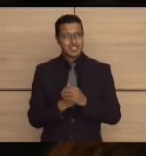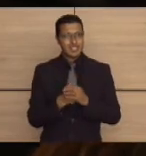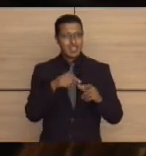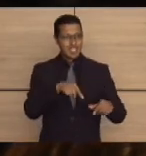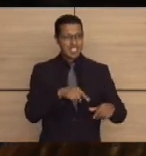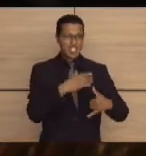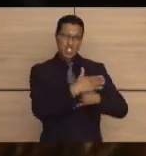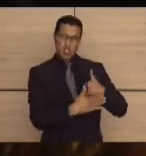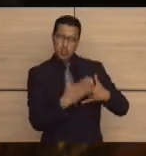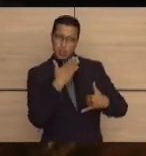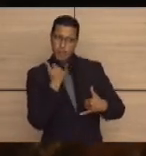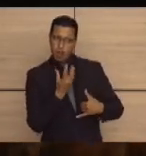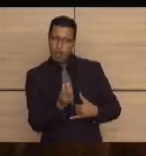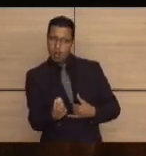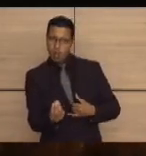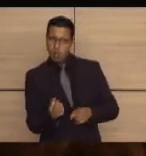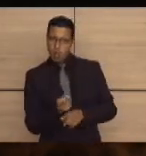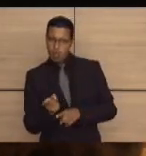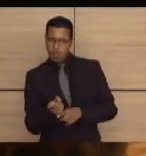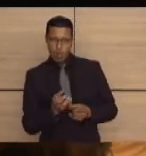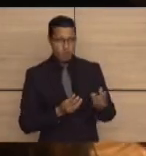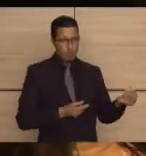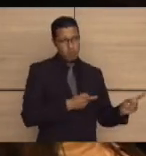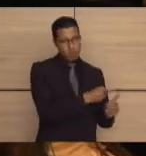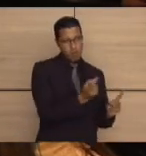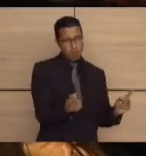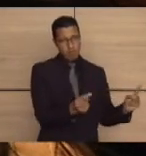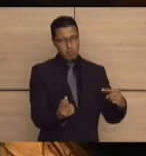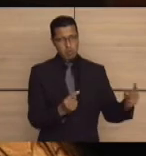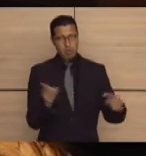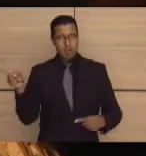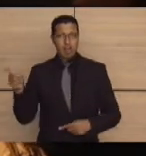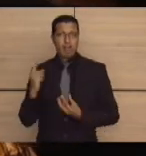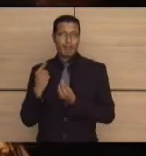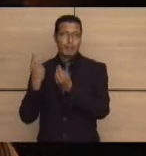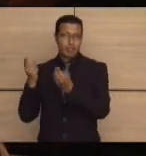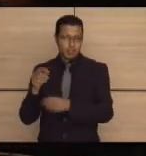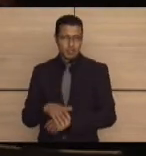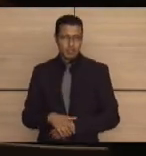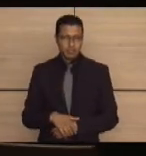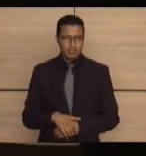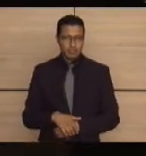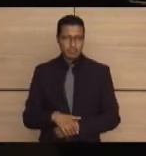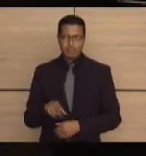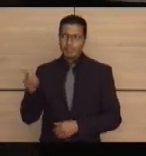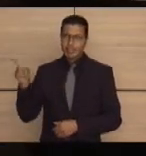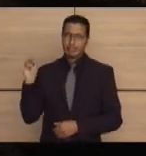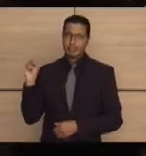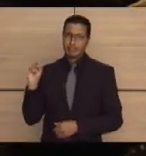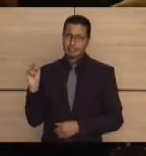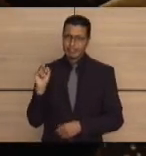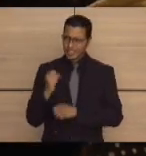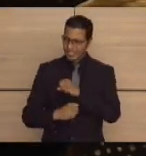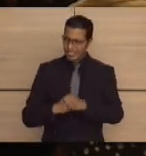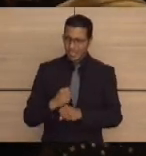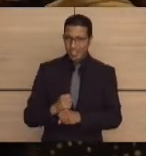a odiar al otro medio, ¿no? Y yo creo que si algo nos ha debilitado desde hace muchos años